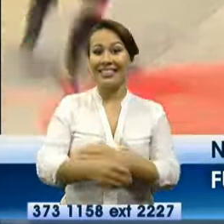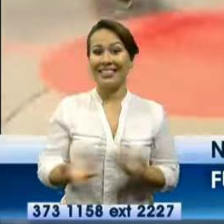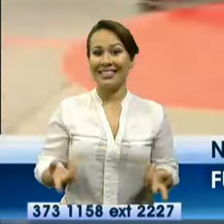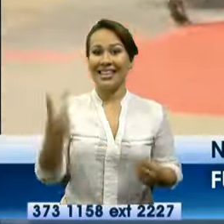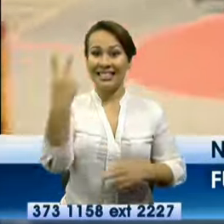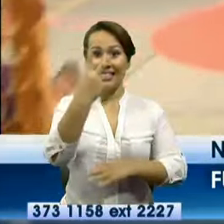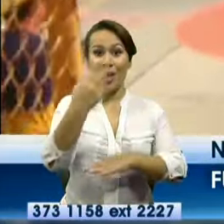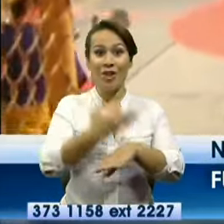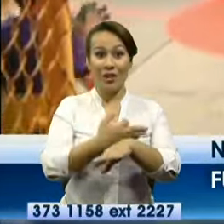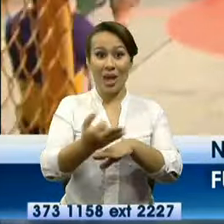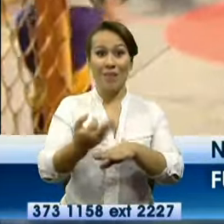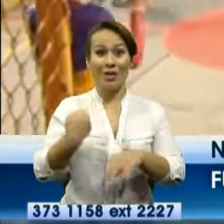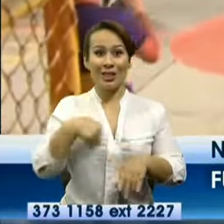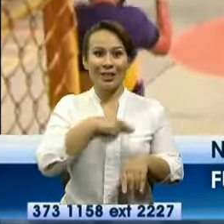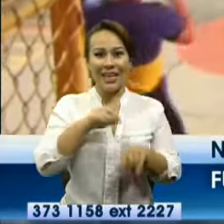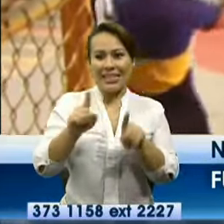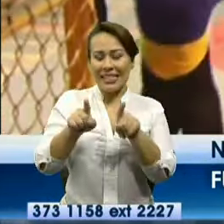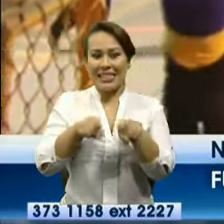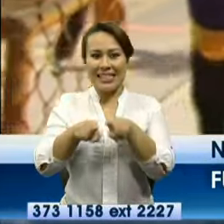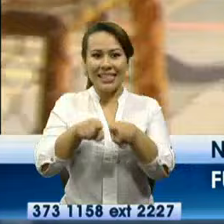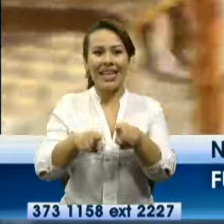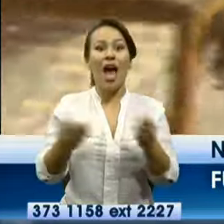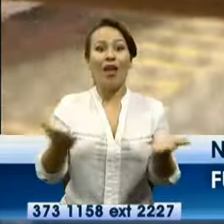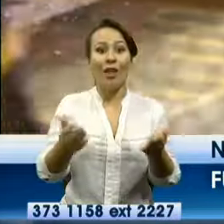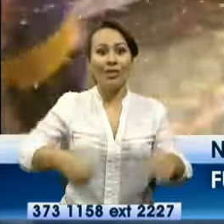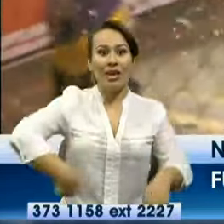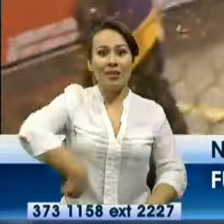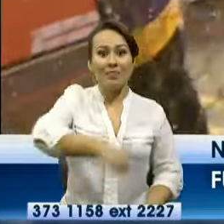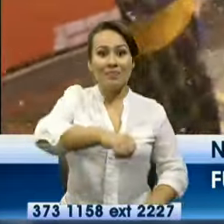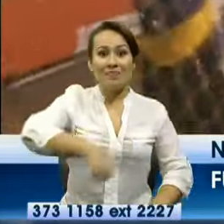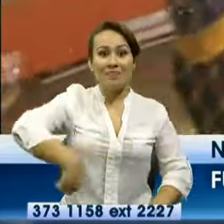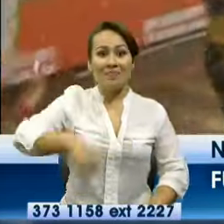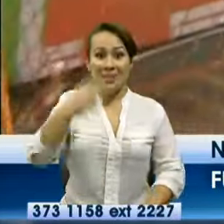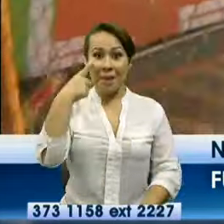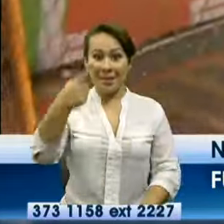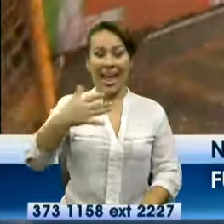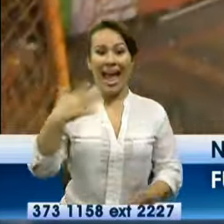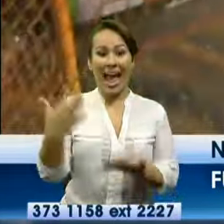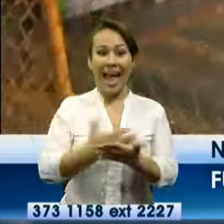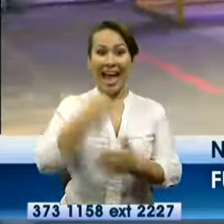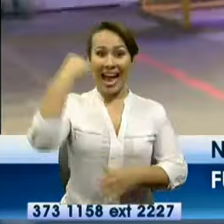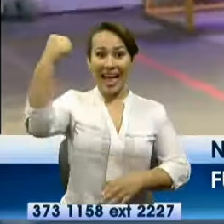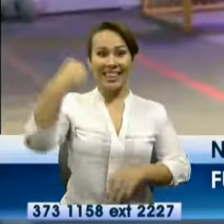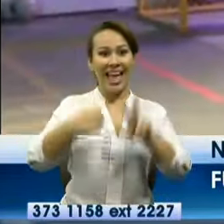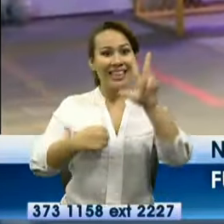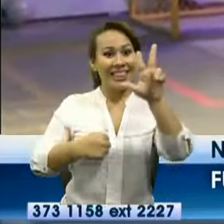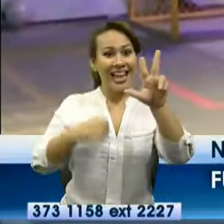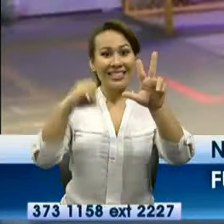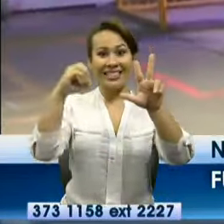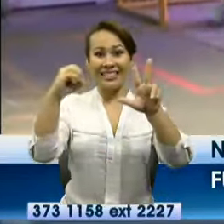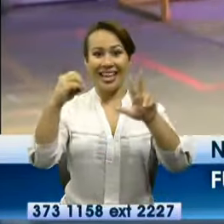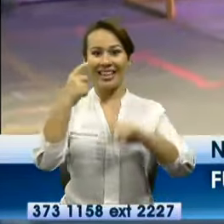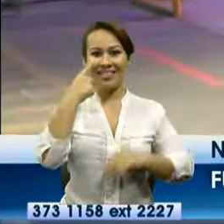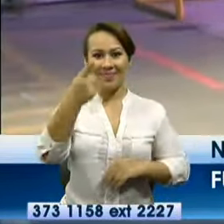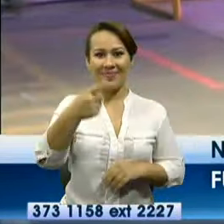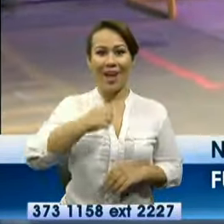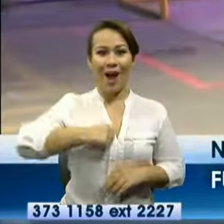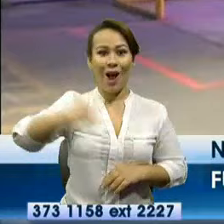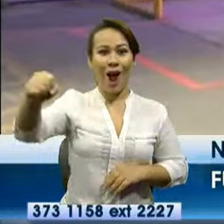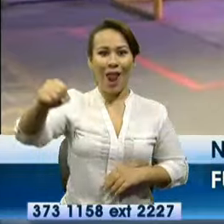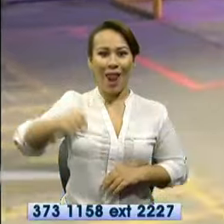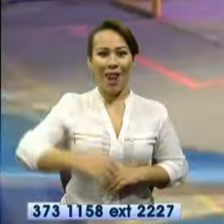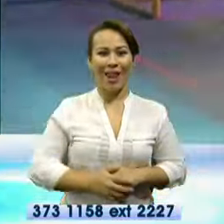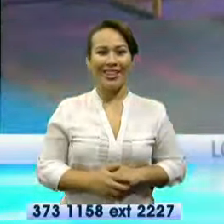segundo tiempo logramos empatar y nos fuimos a los penales. Aquí ganamos 3-0. Ahí va Nico Asensio, Marcelo,